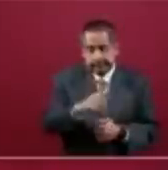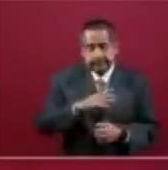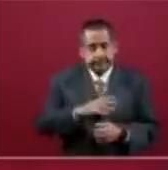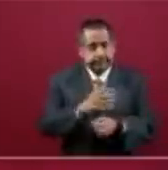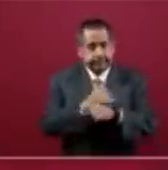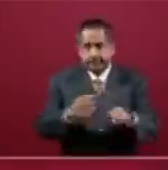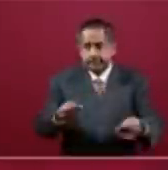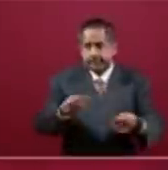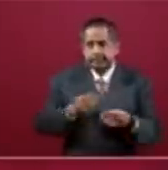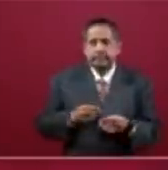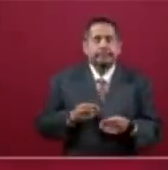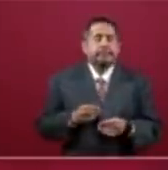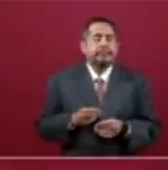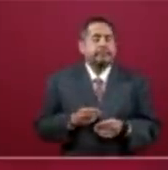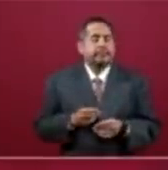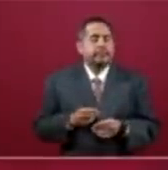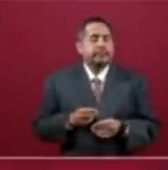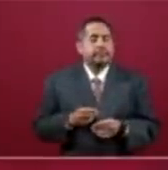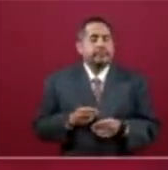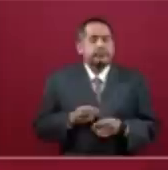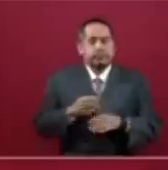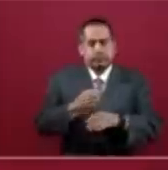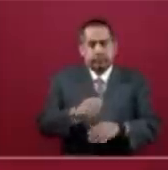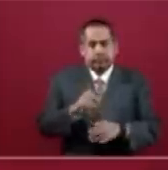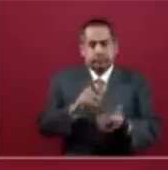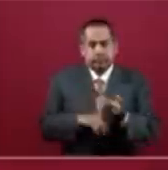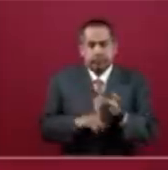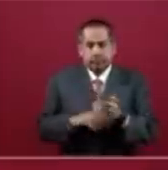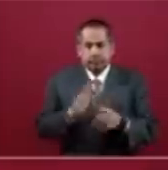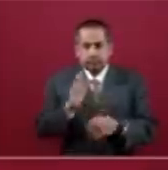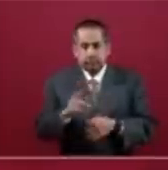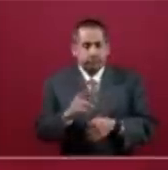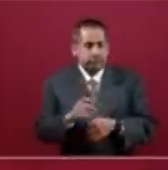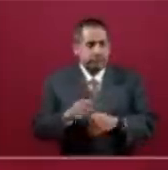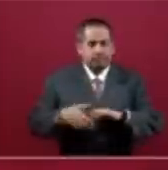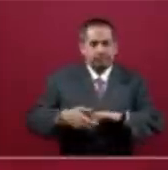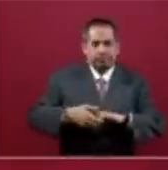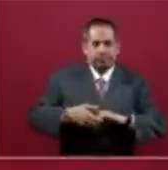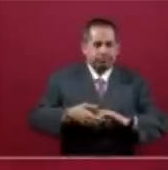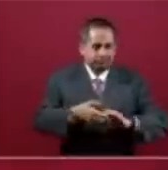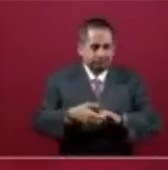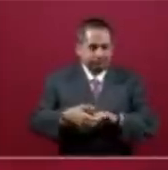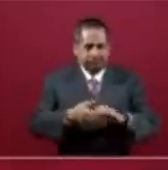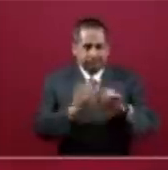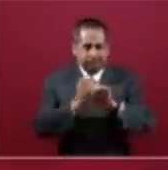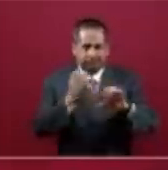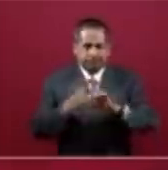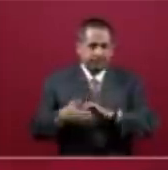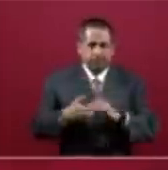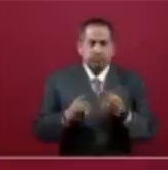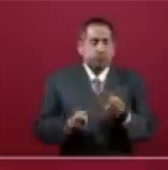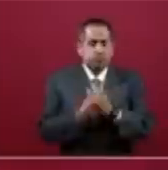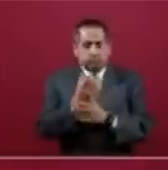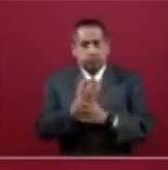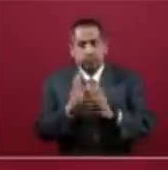informes sobre ya la operación de las pipas nuevas que ya